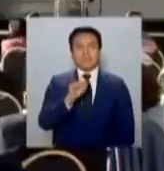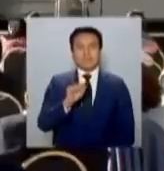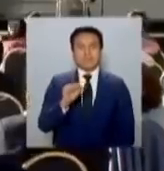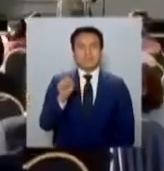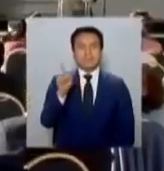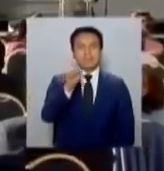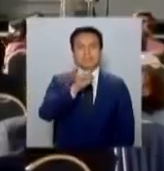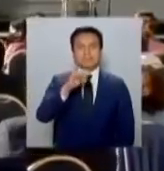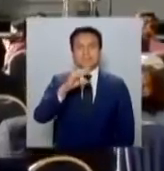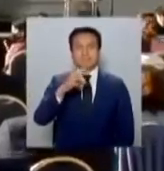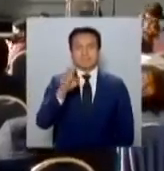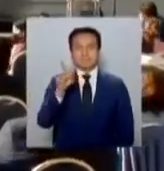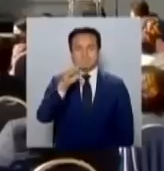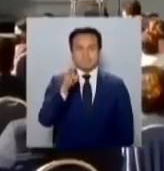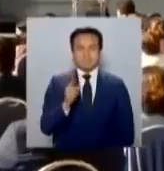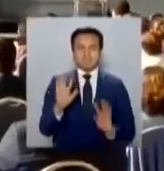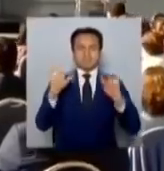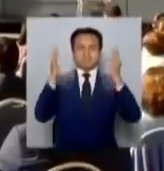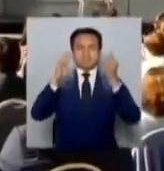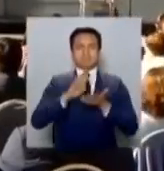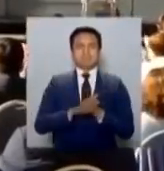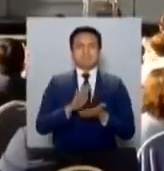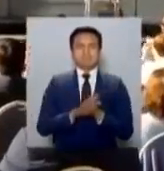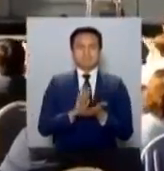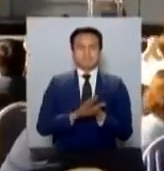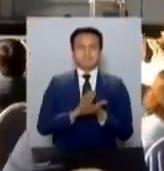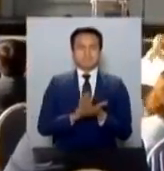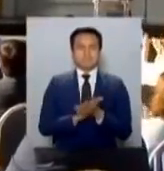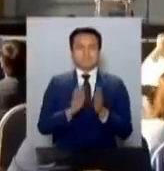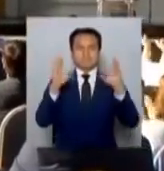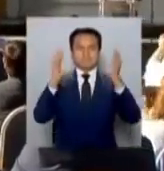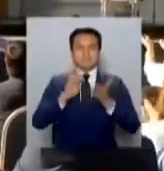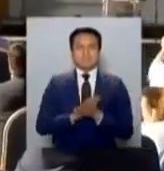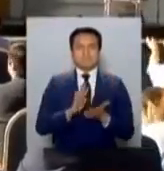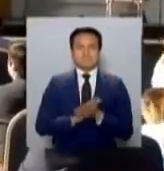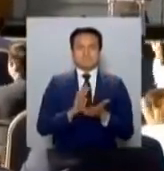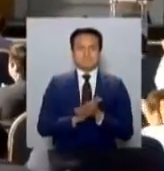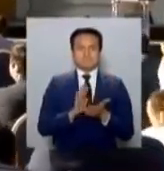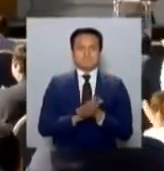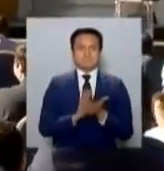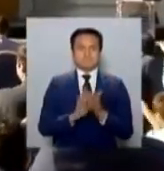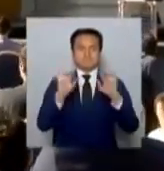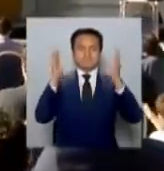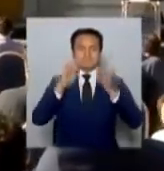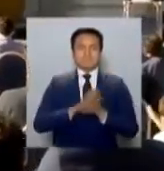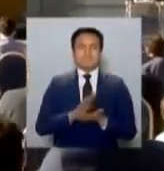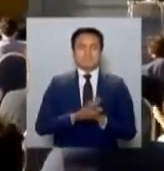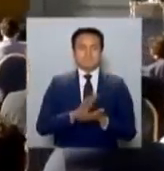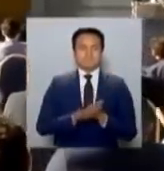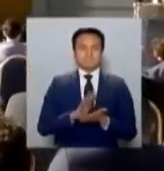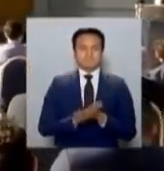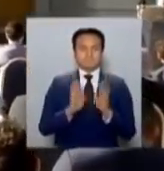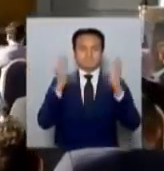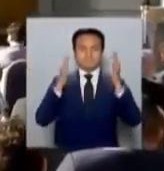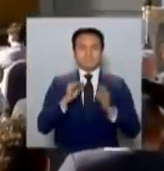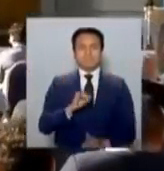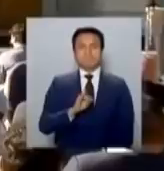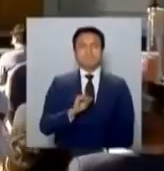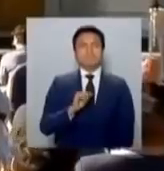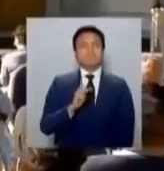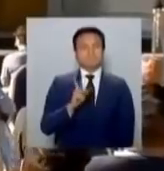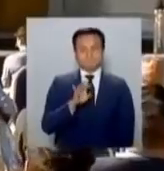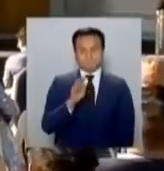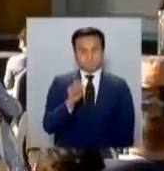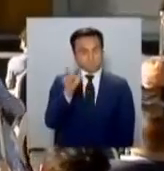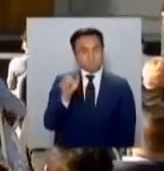su objetivo sería proteger a quienes vivan en ese sector, se refiere en particular a la Plaza Italia, Plaza Baquedano. Hizo un llamado a los movimientos sociales a tener empatía,